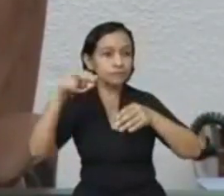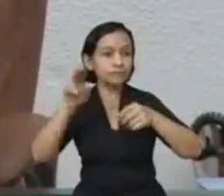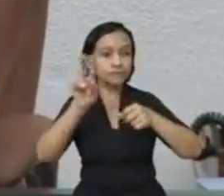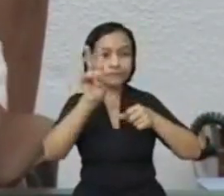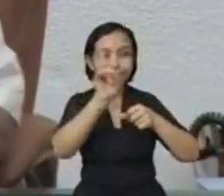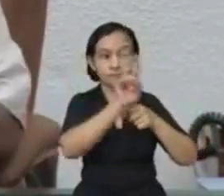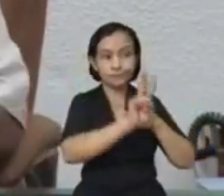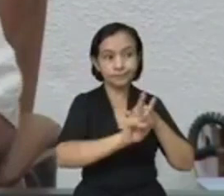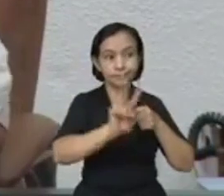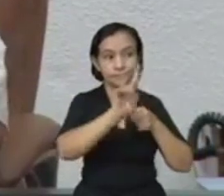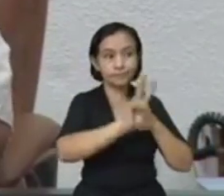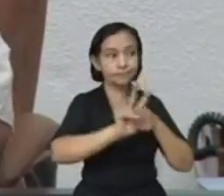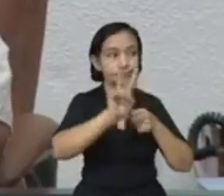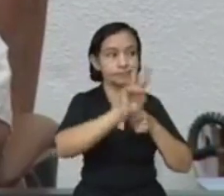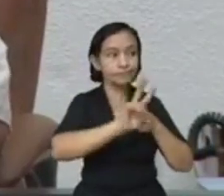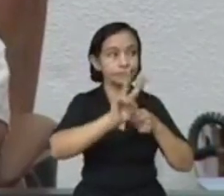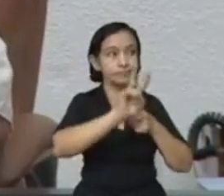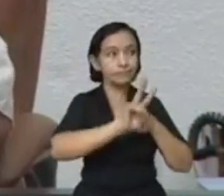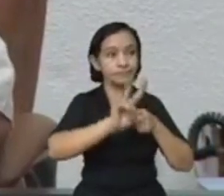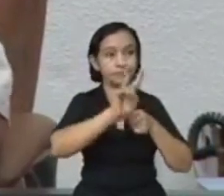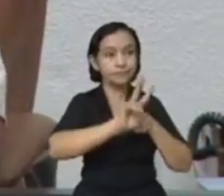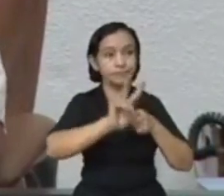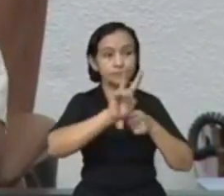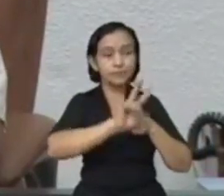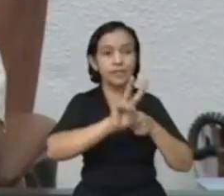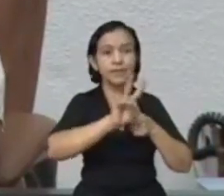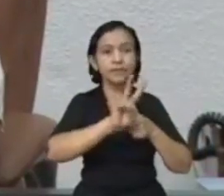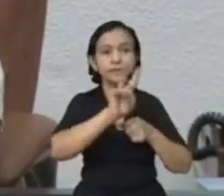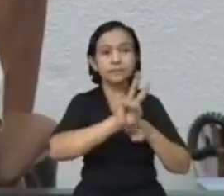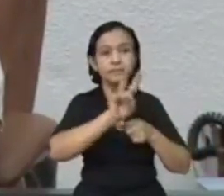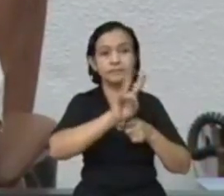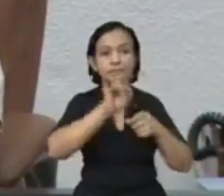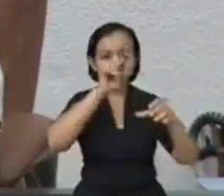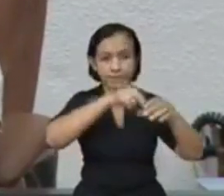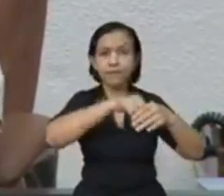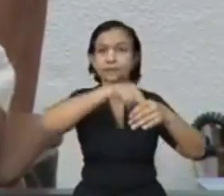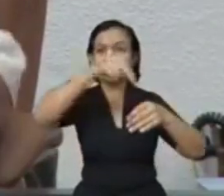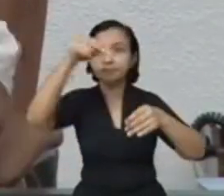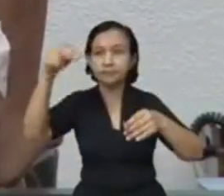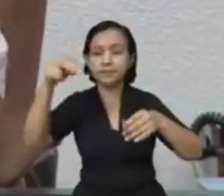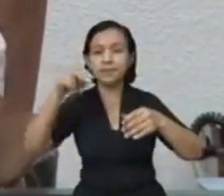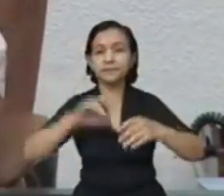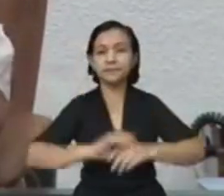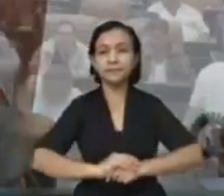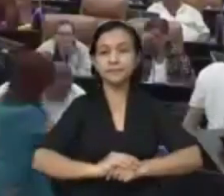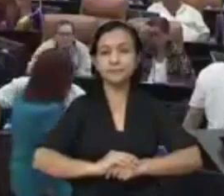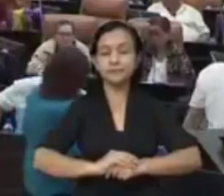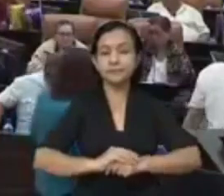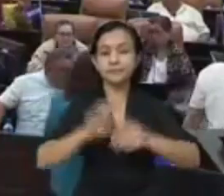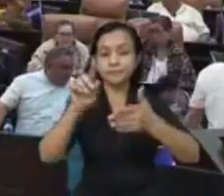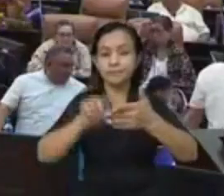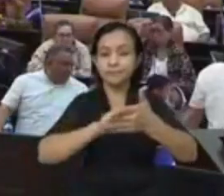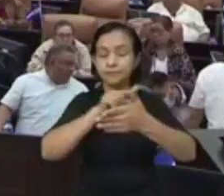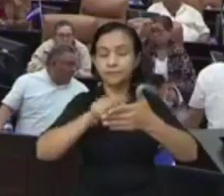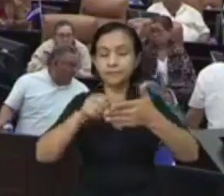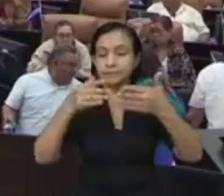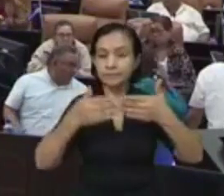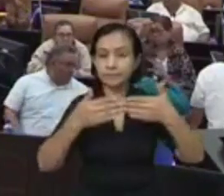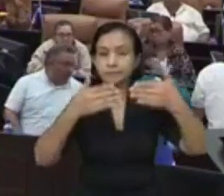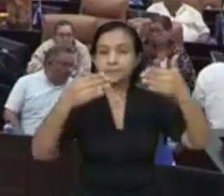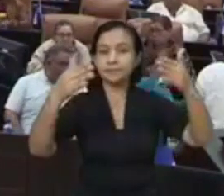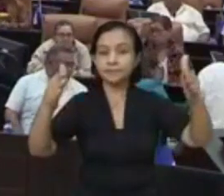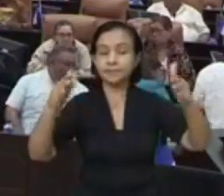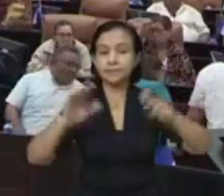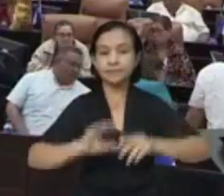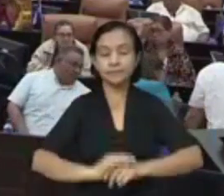verde, sí es aceptada la renuncia. Se abre la